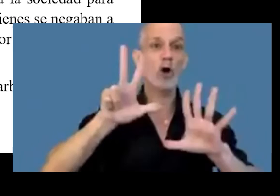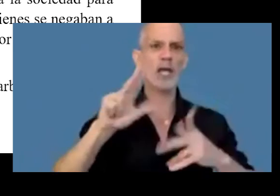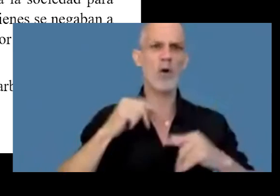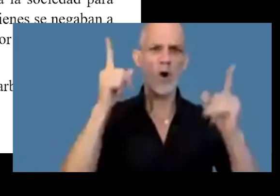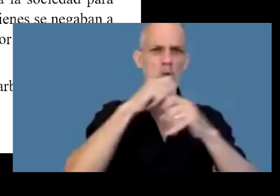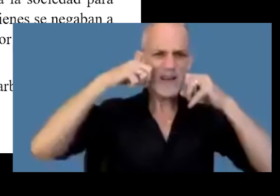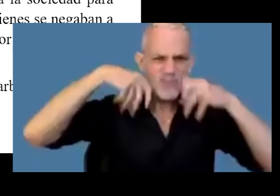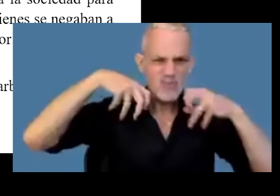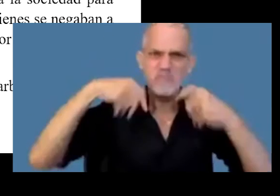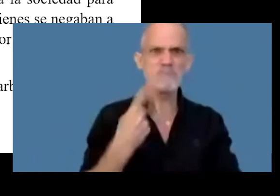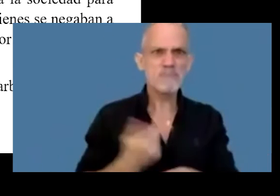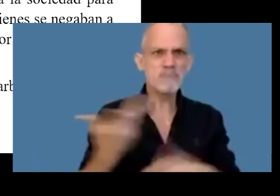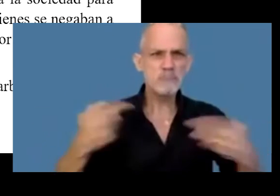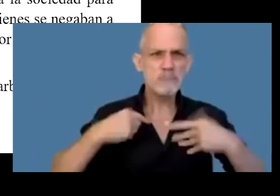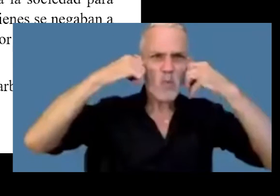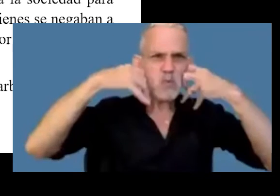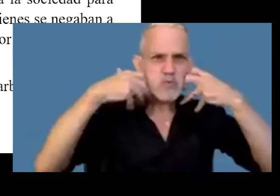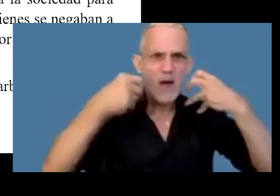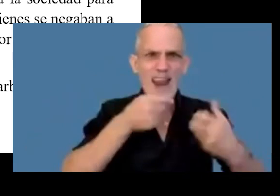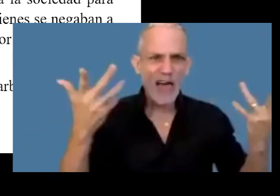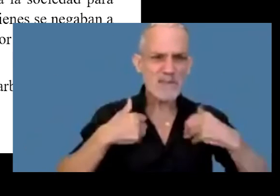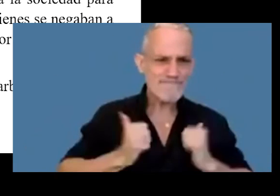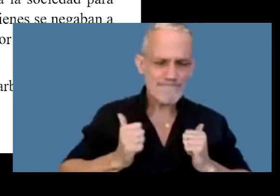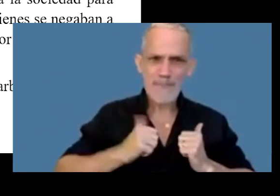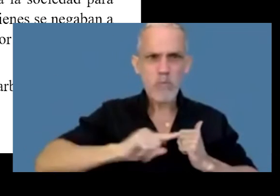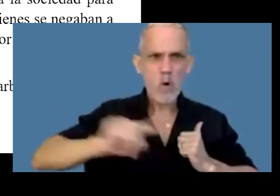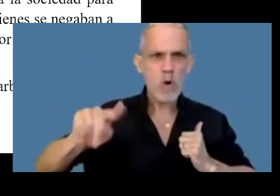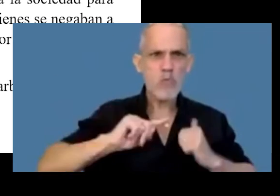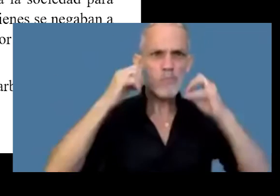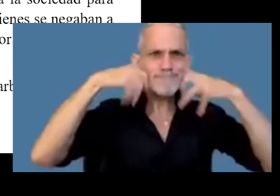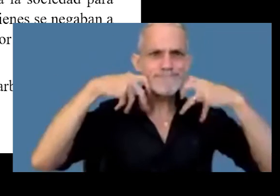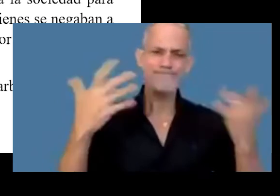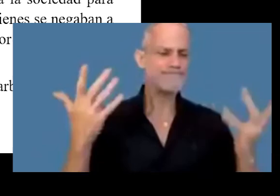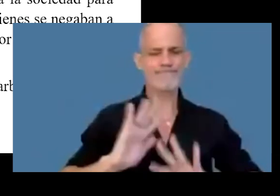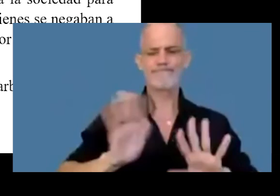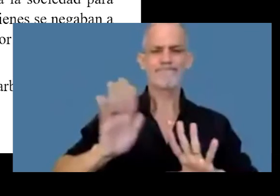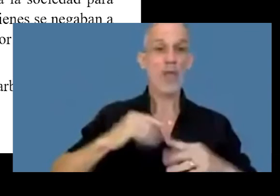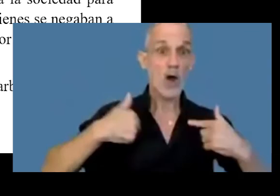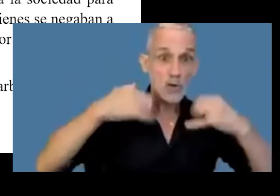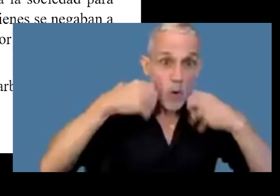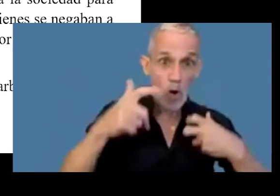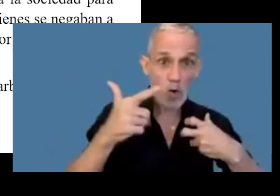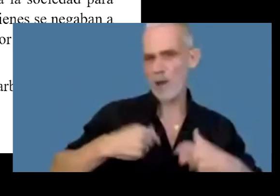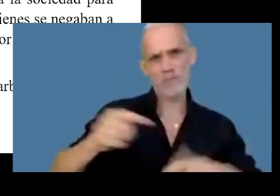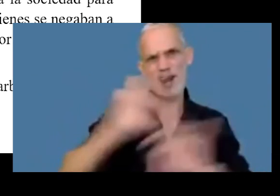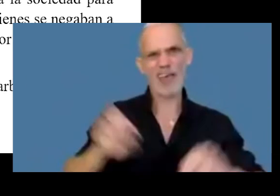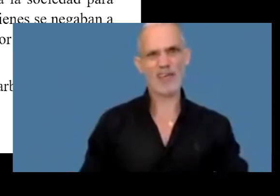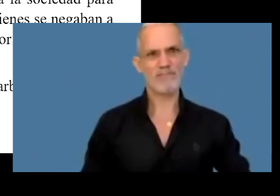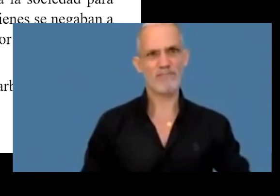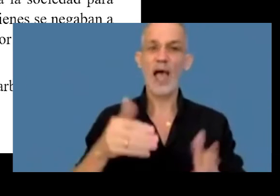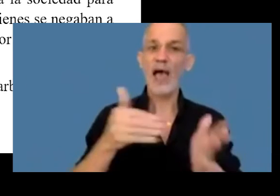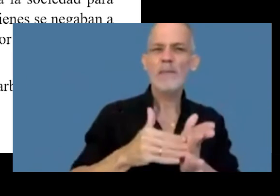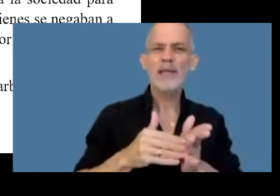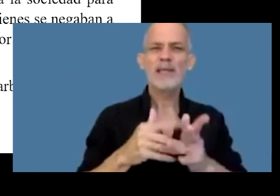crecimiento de vello facial, entonces por eso es que se aplicó este impuesto. Variaba de acuerdo a la condición social